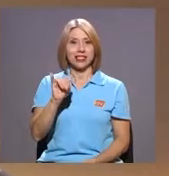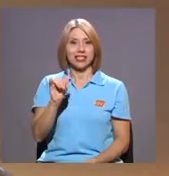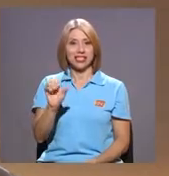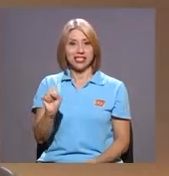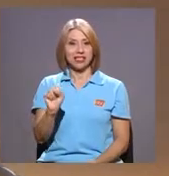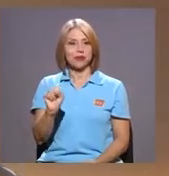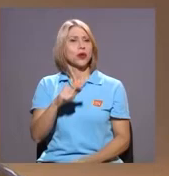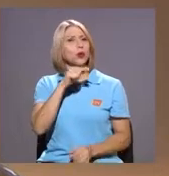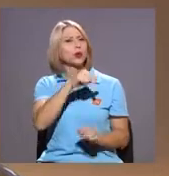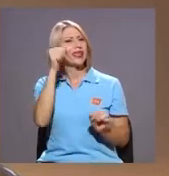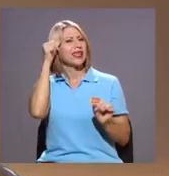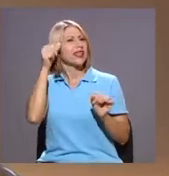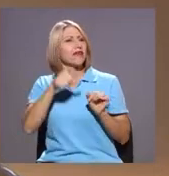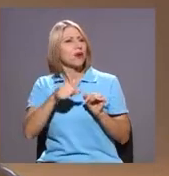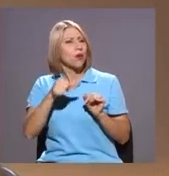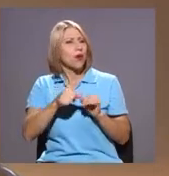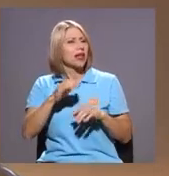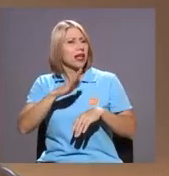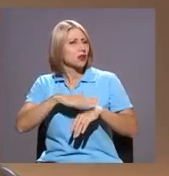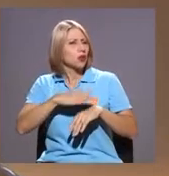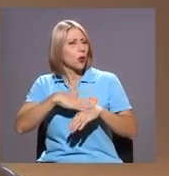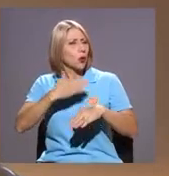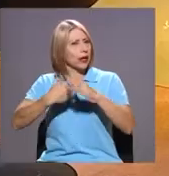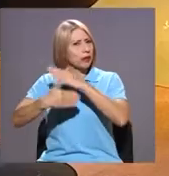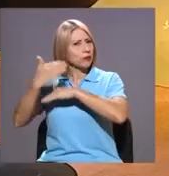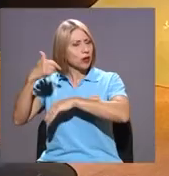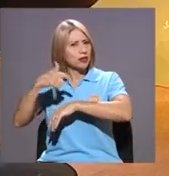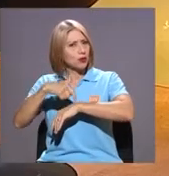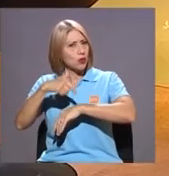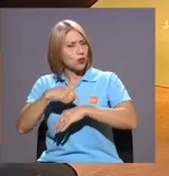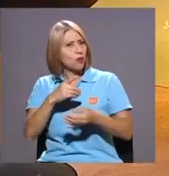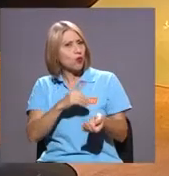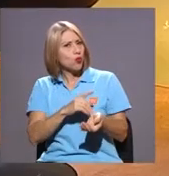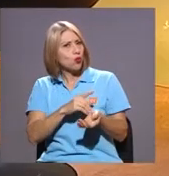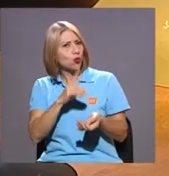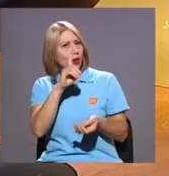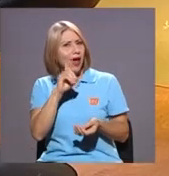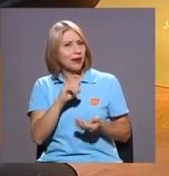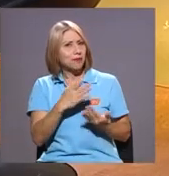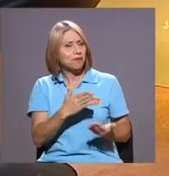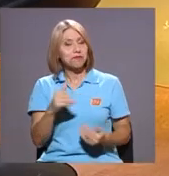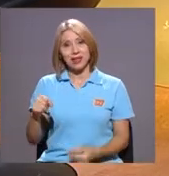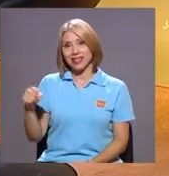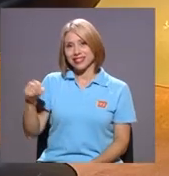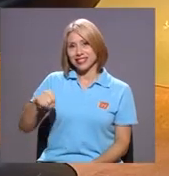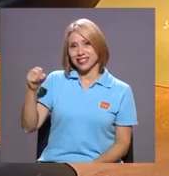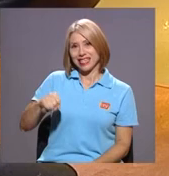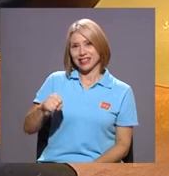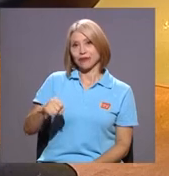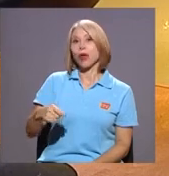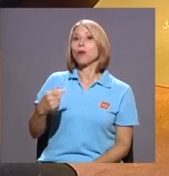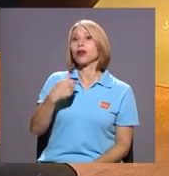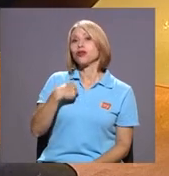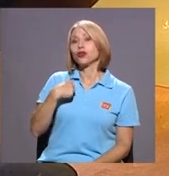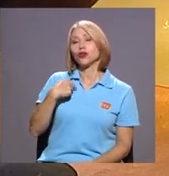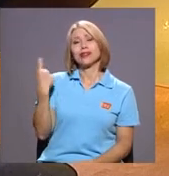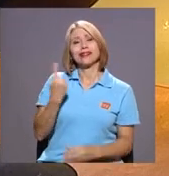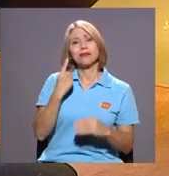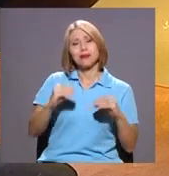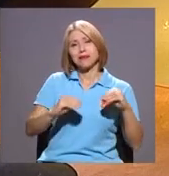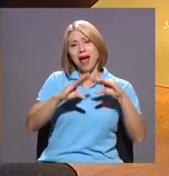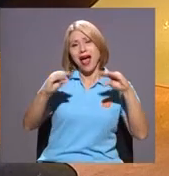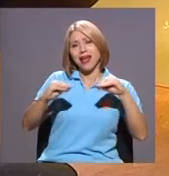¿Qué recuerda usted de eso, doctora? Así es, bueno, los viajes largos todas las mañanas